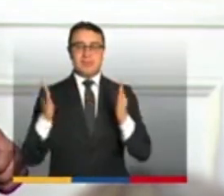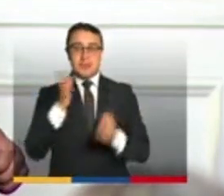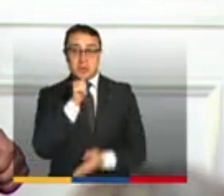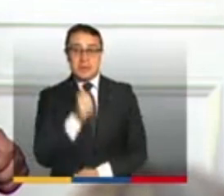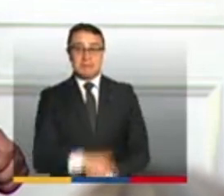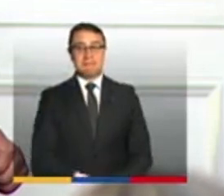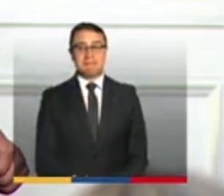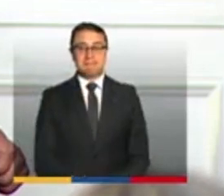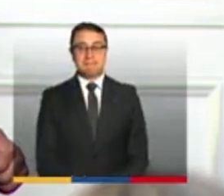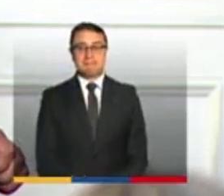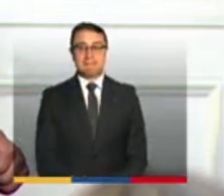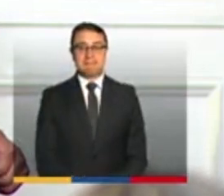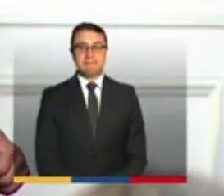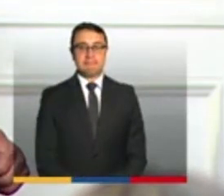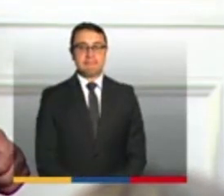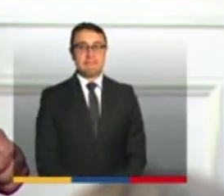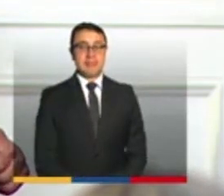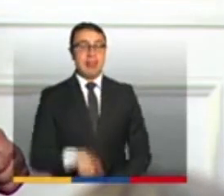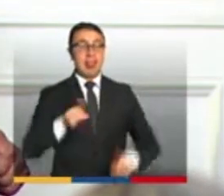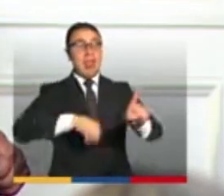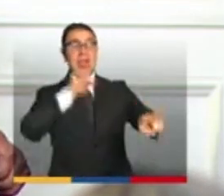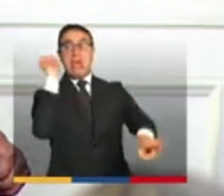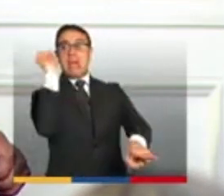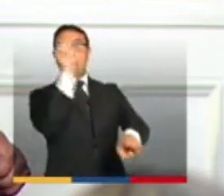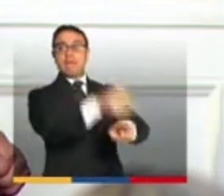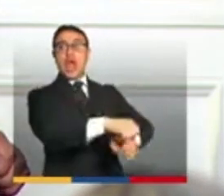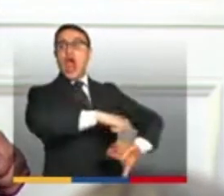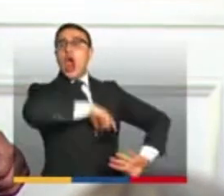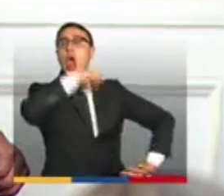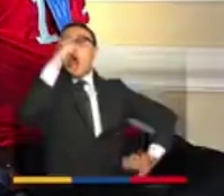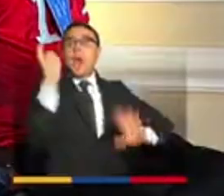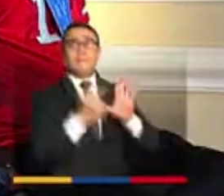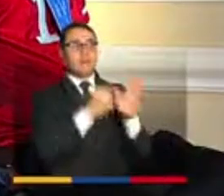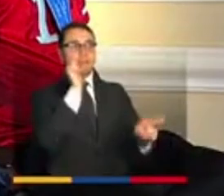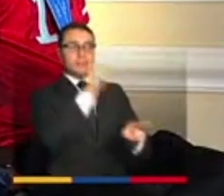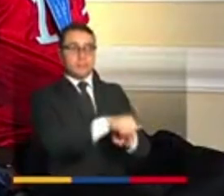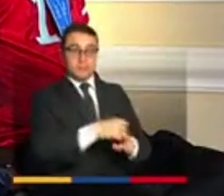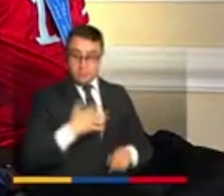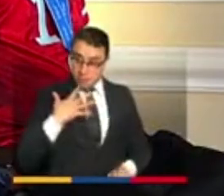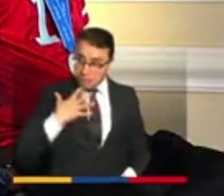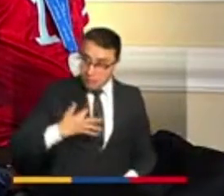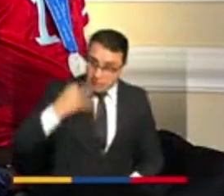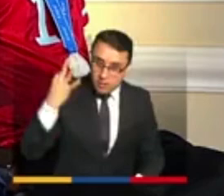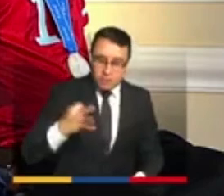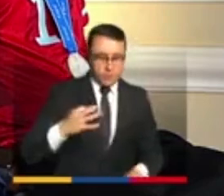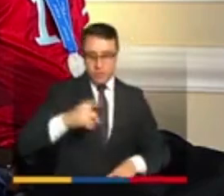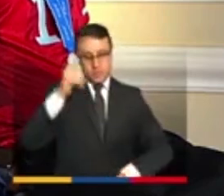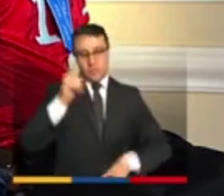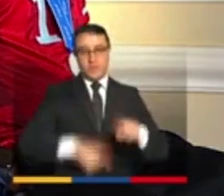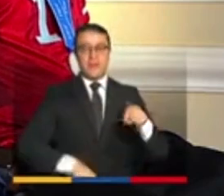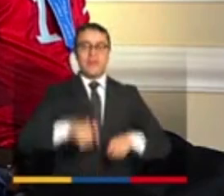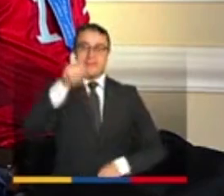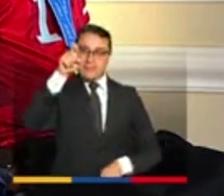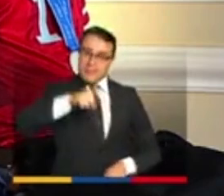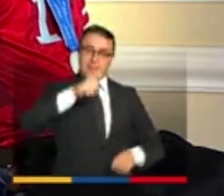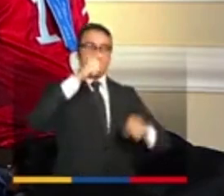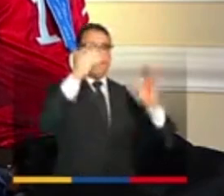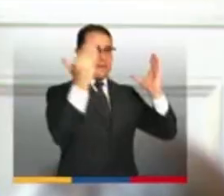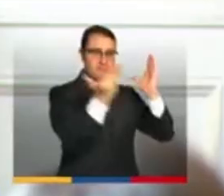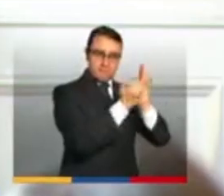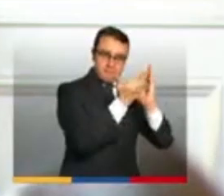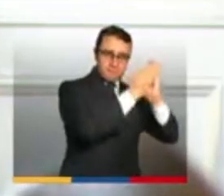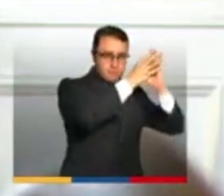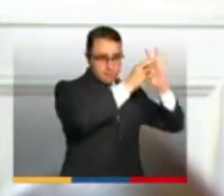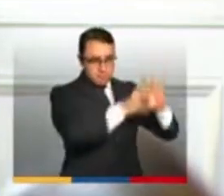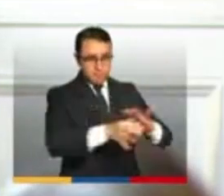tirados. Y eso no puede ser en Colombia. Entonces, ligar academia, ligar estudio y ligar deporte